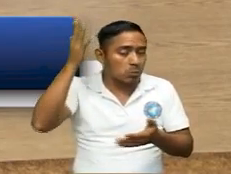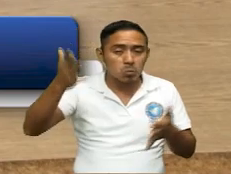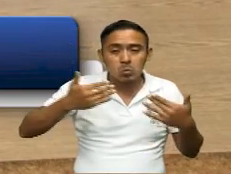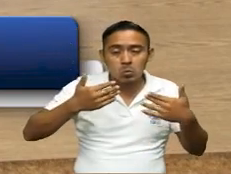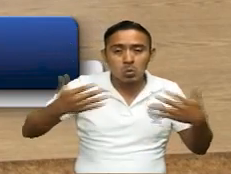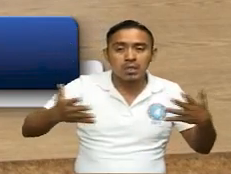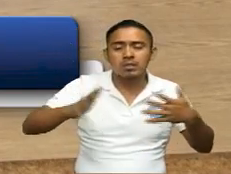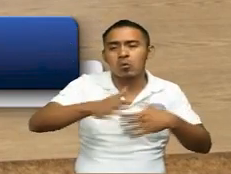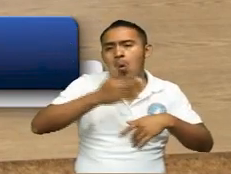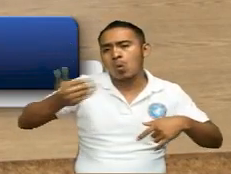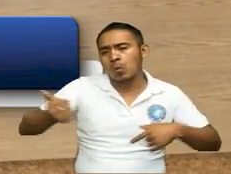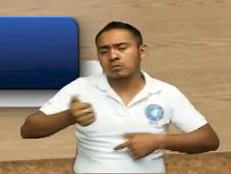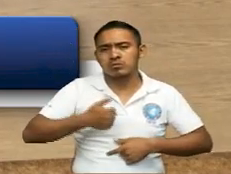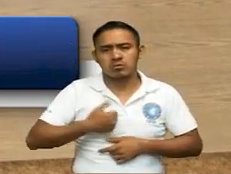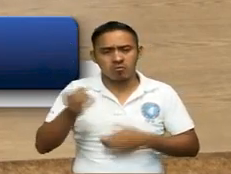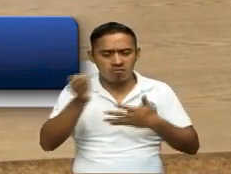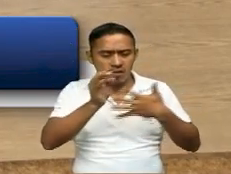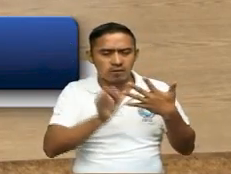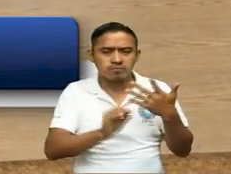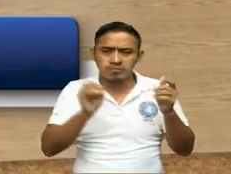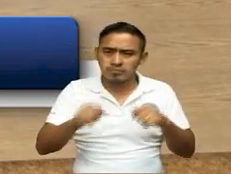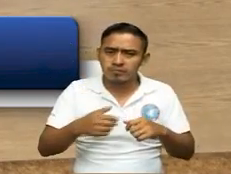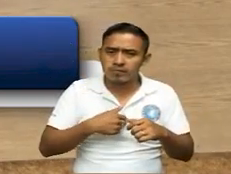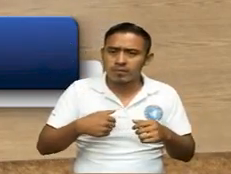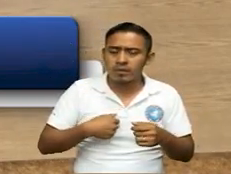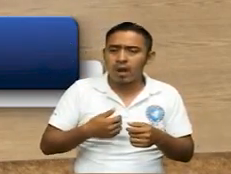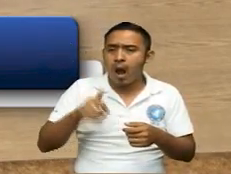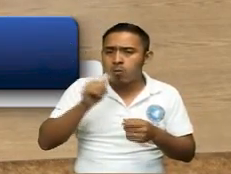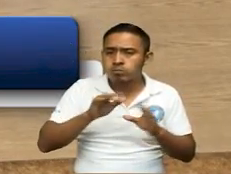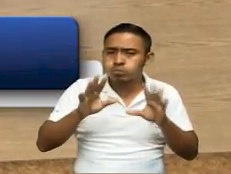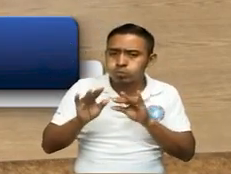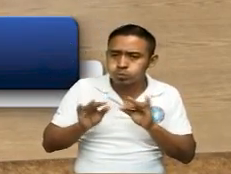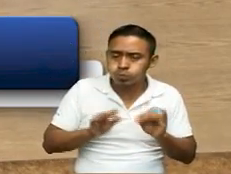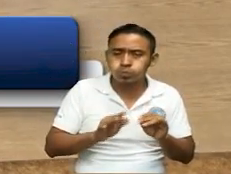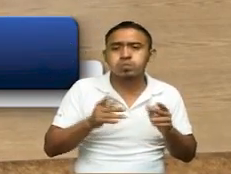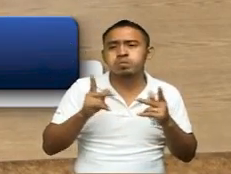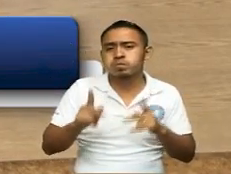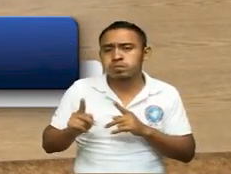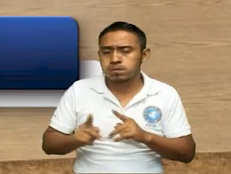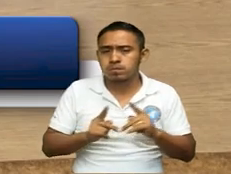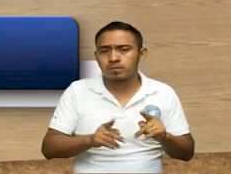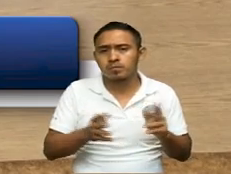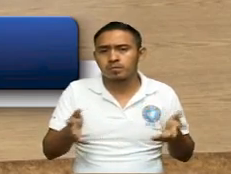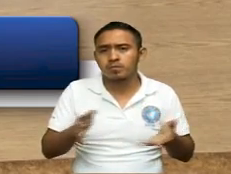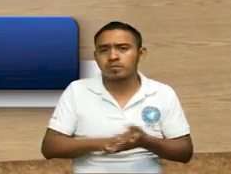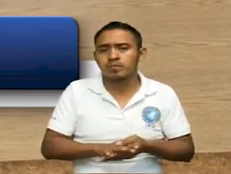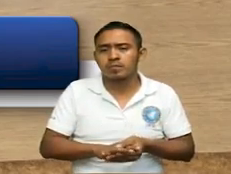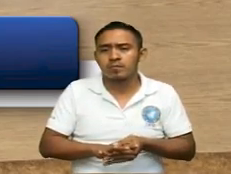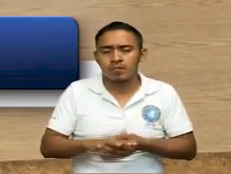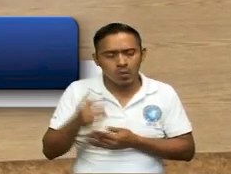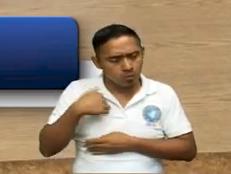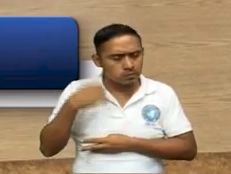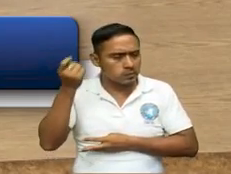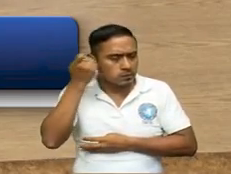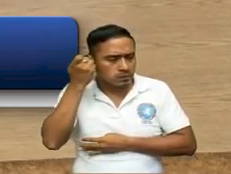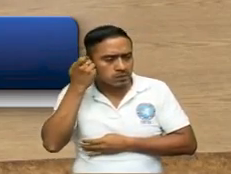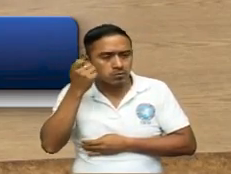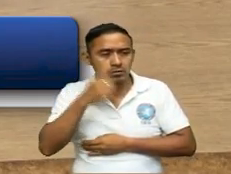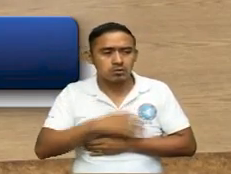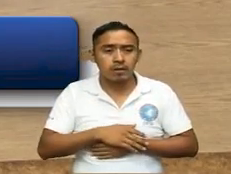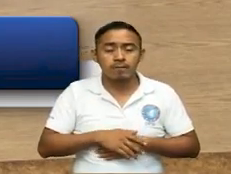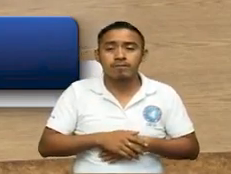factores externos también que provocan hongo. Por ejemplo, la humedad. Las personas... he escuchado decir que